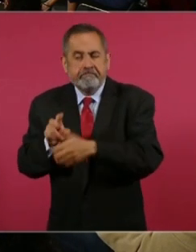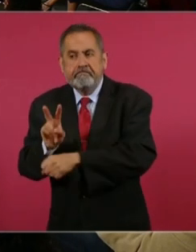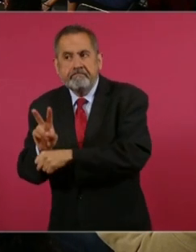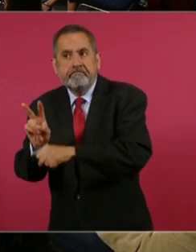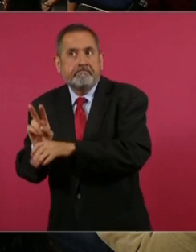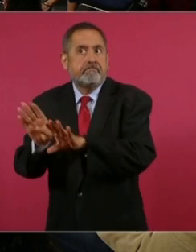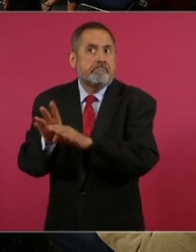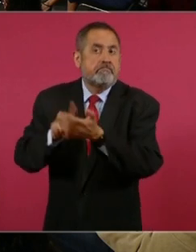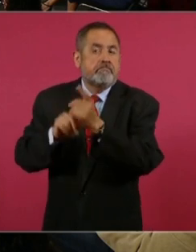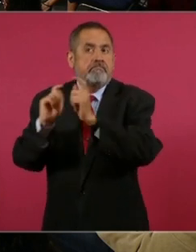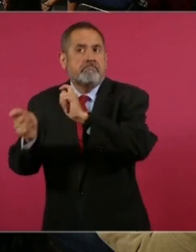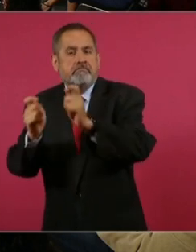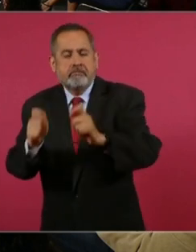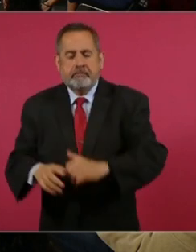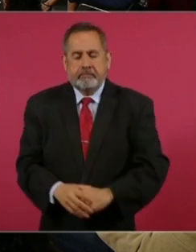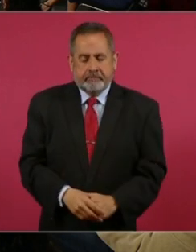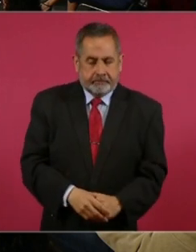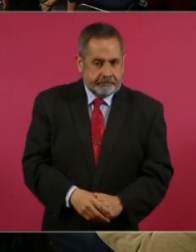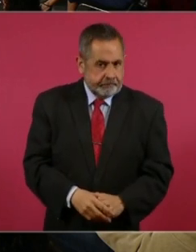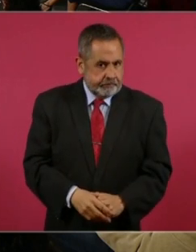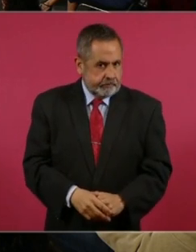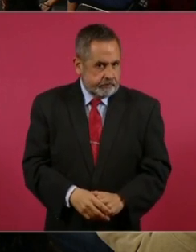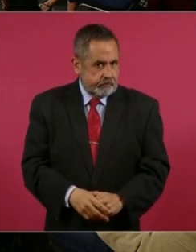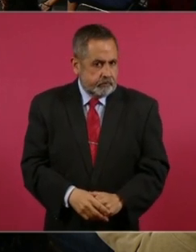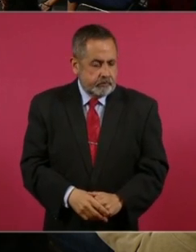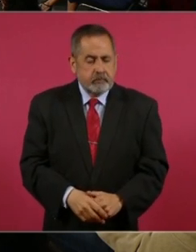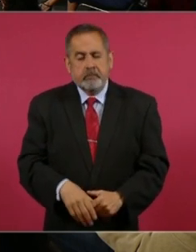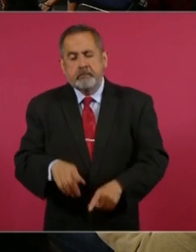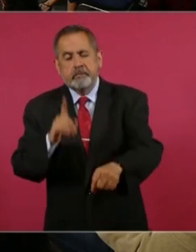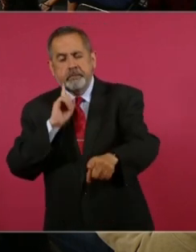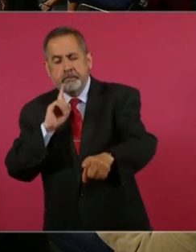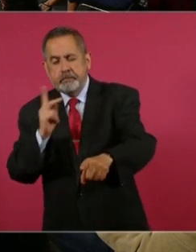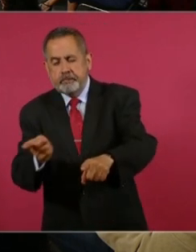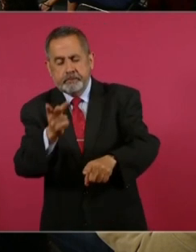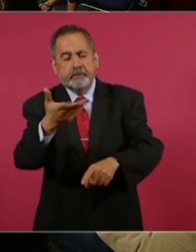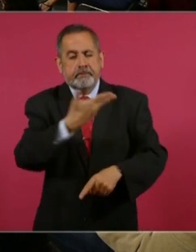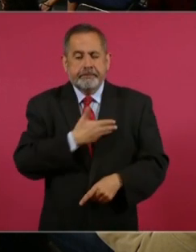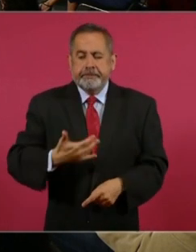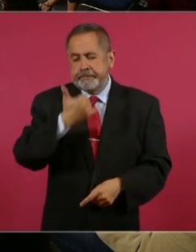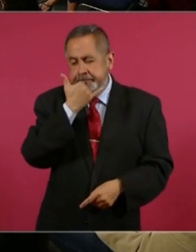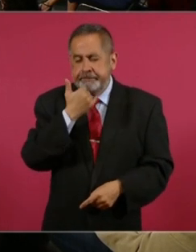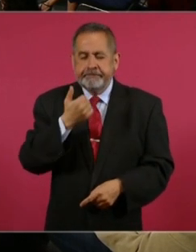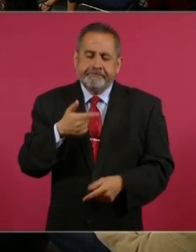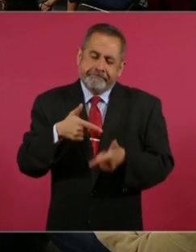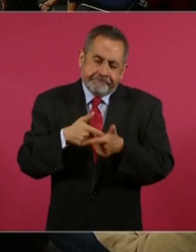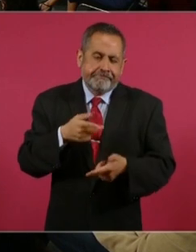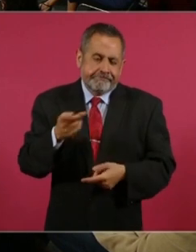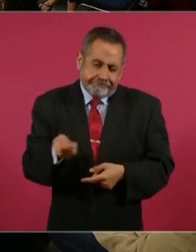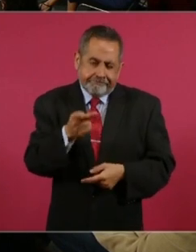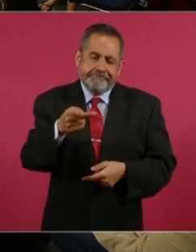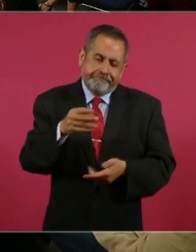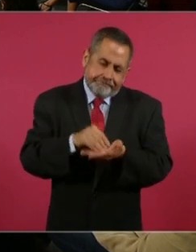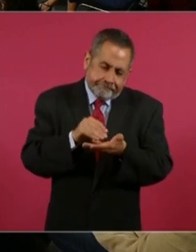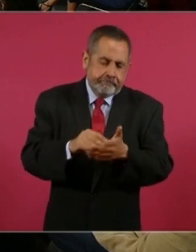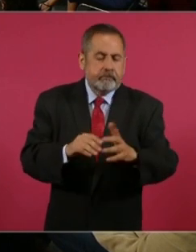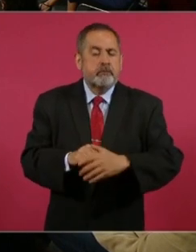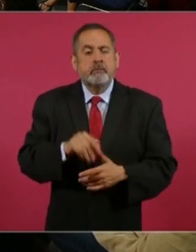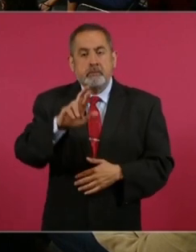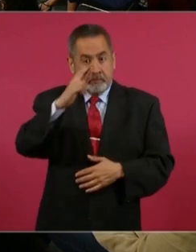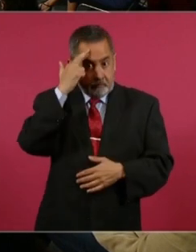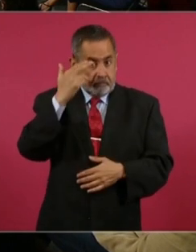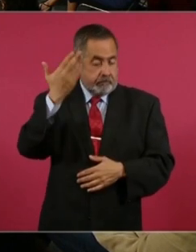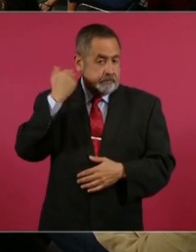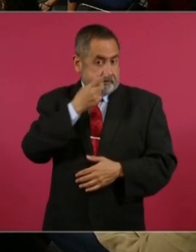supervisión. Señor presidente, y disculpe que insista en este tema de… Recuerdo que usted nos había comentado sobre